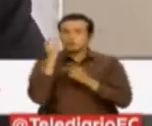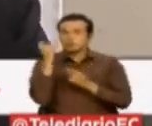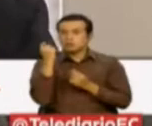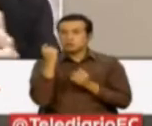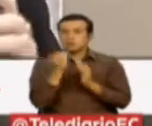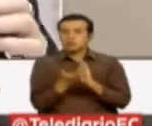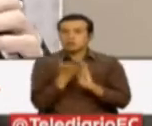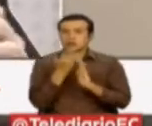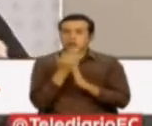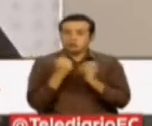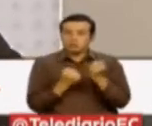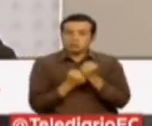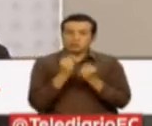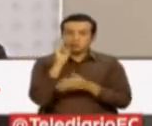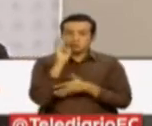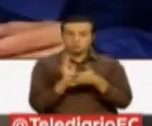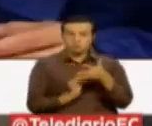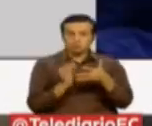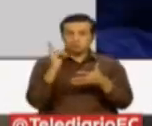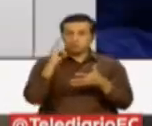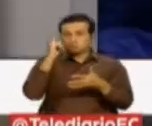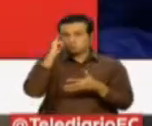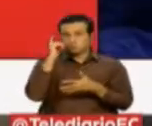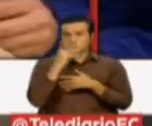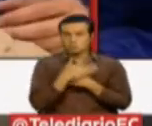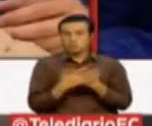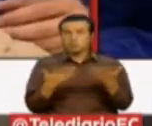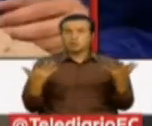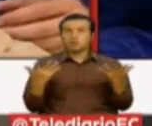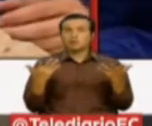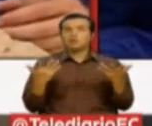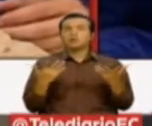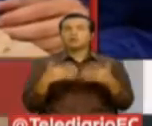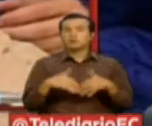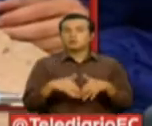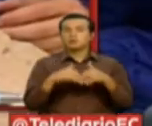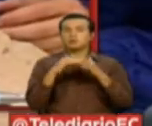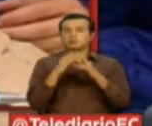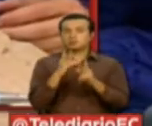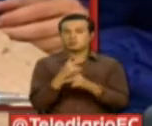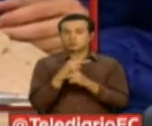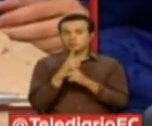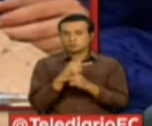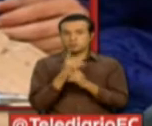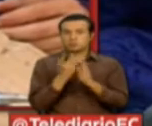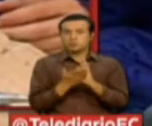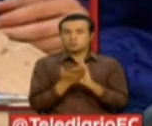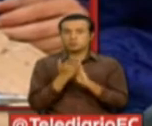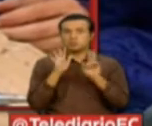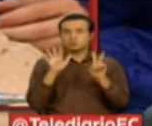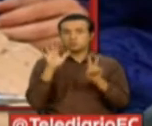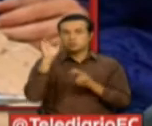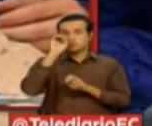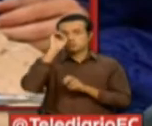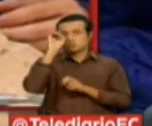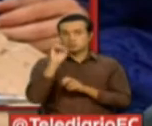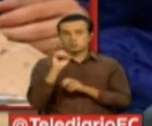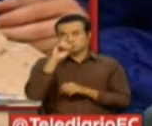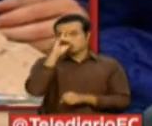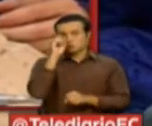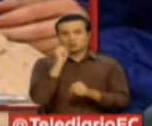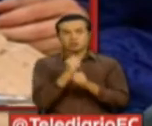que contribuir al presupuesto general pretende propiciar una reactivación productiva aumentando en siete puntos del empleo